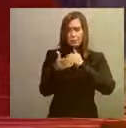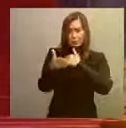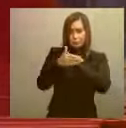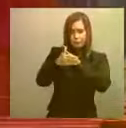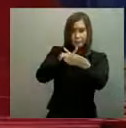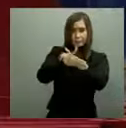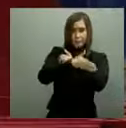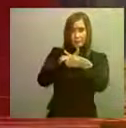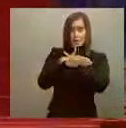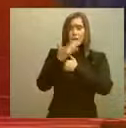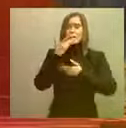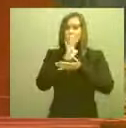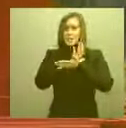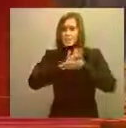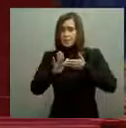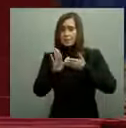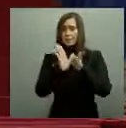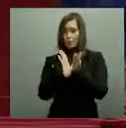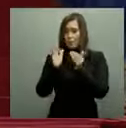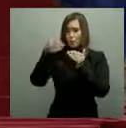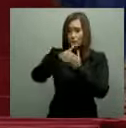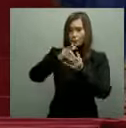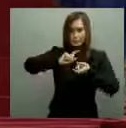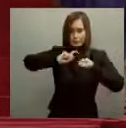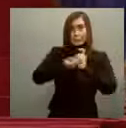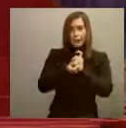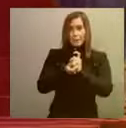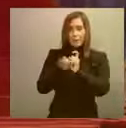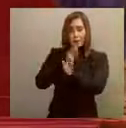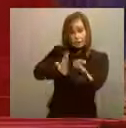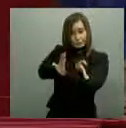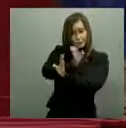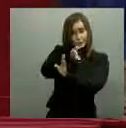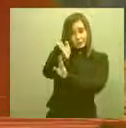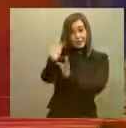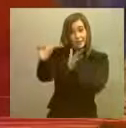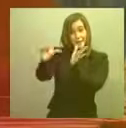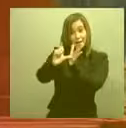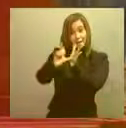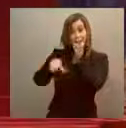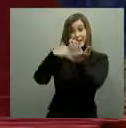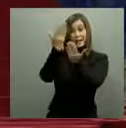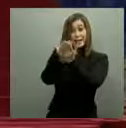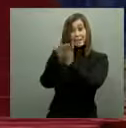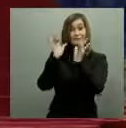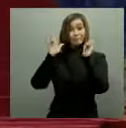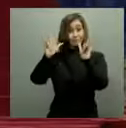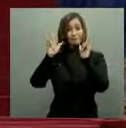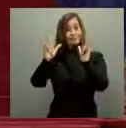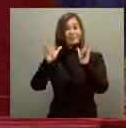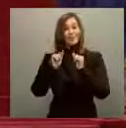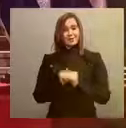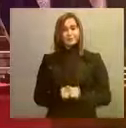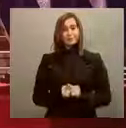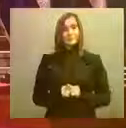nivel y puntos de retornos, convirtiéndole en una verdadera autopista desde la capital a Santiago. En